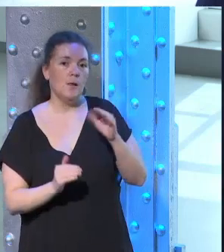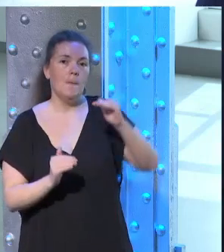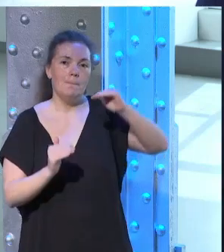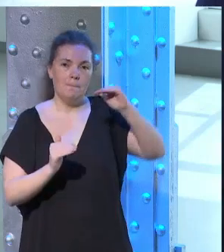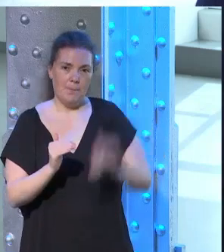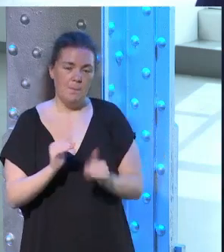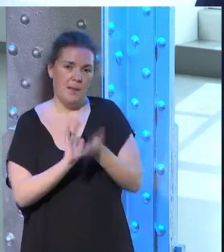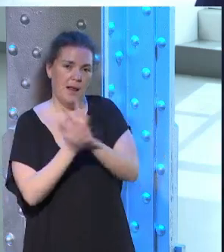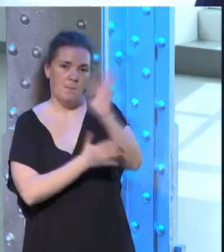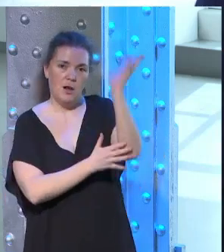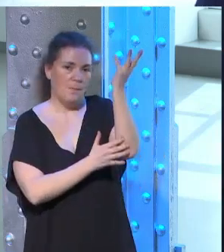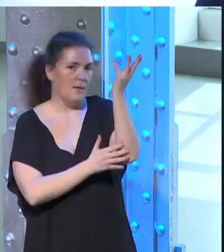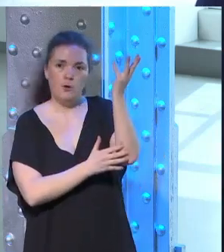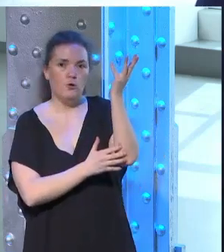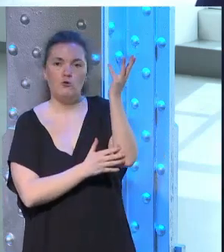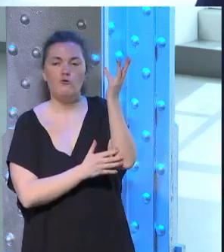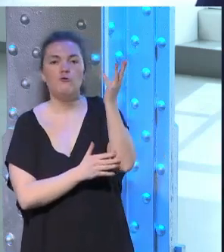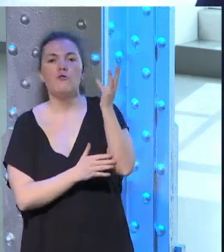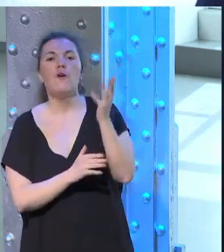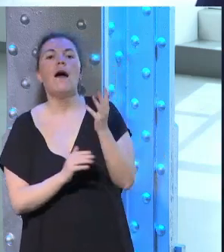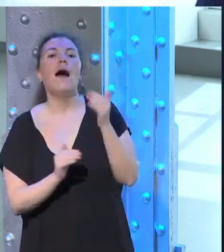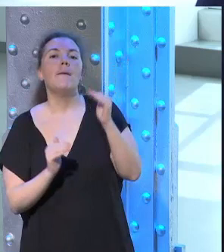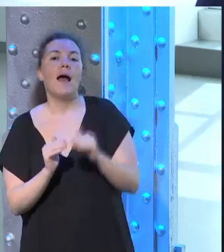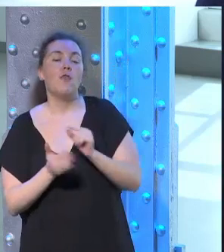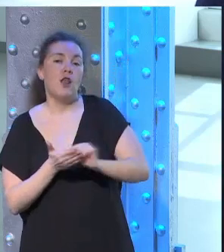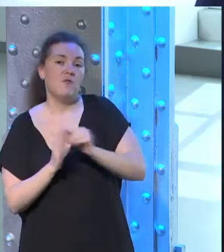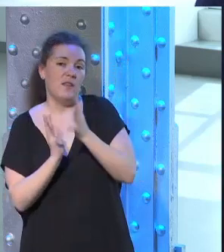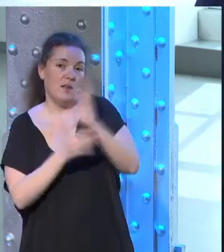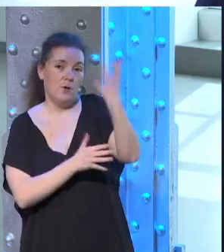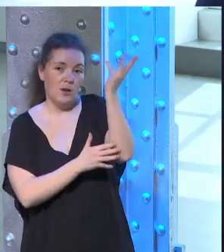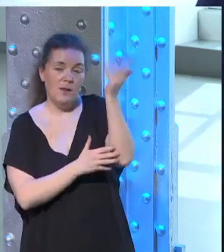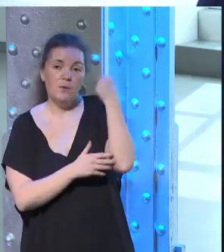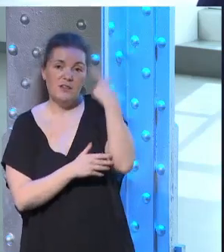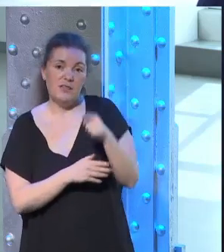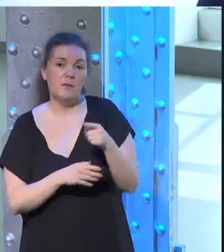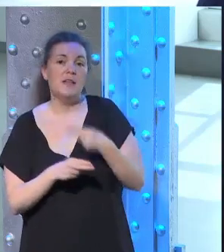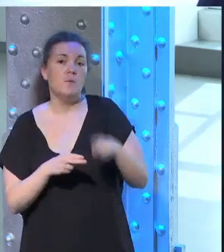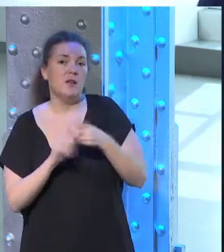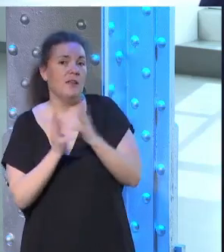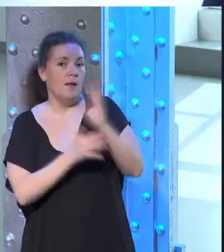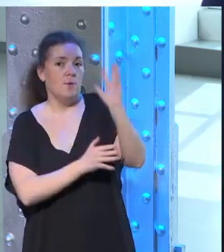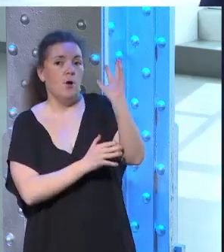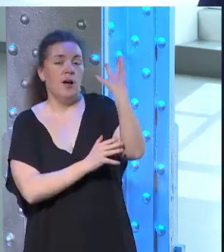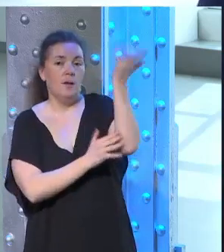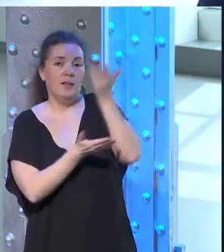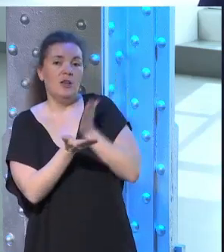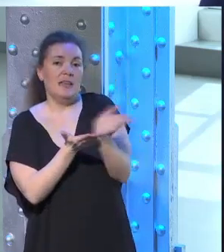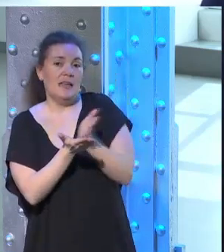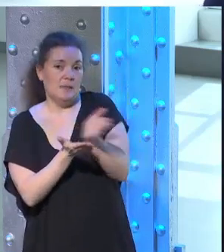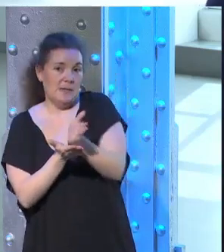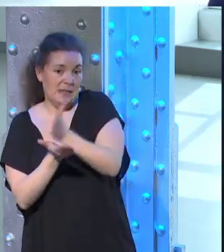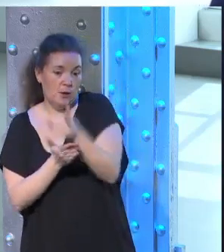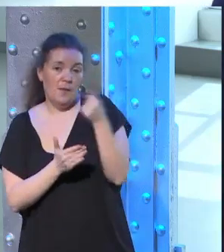cambio climático, ha bajado en la oficina de cambio climático, pero como bien sabes, la política de cambio climático es transversal y ese dinero que ha